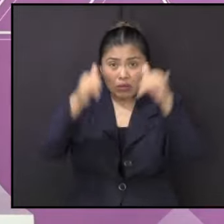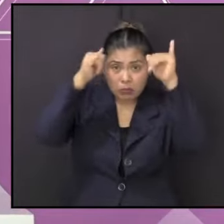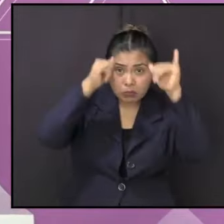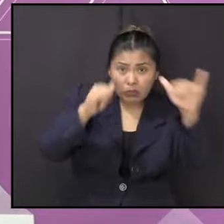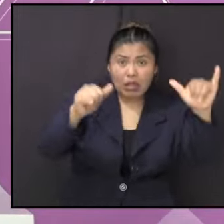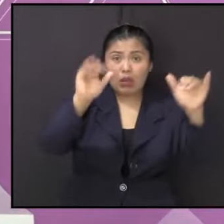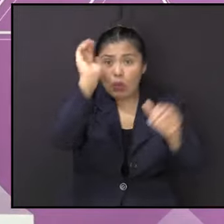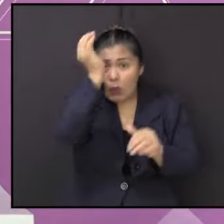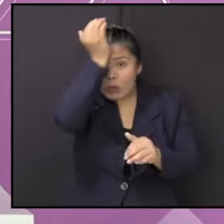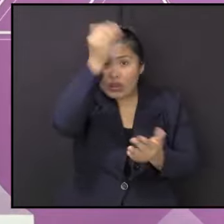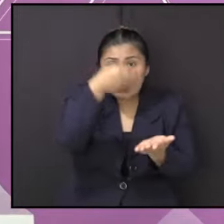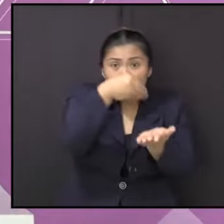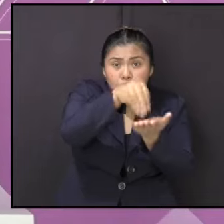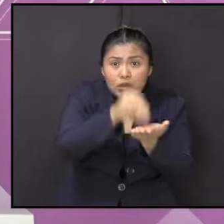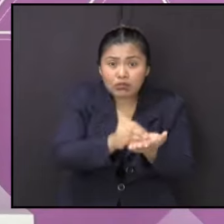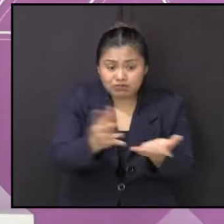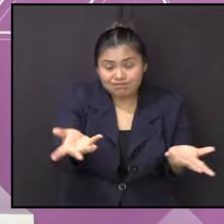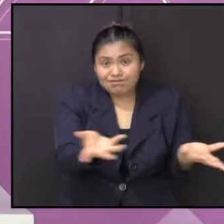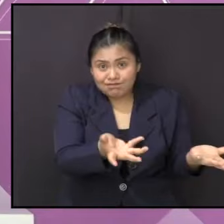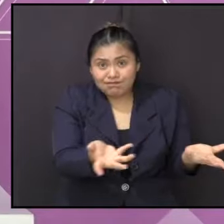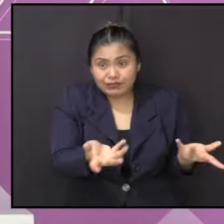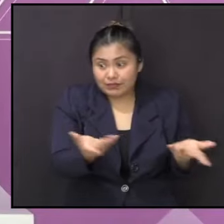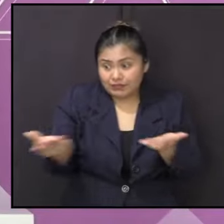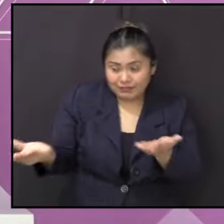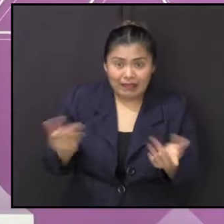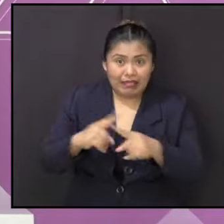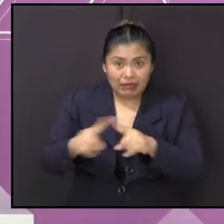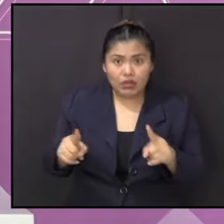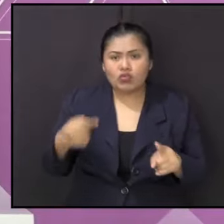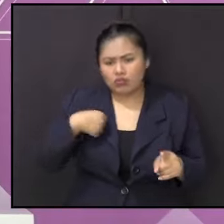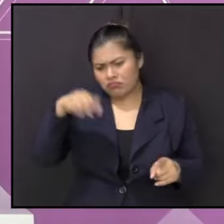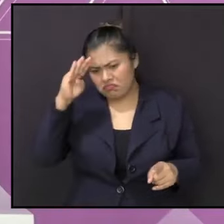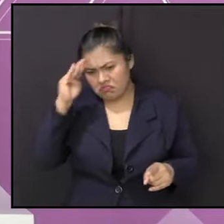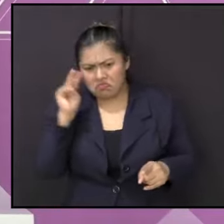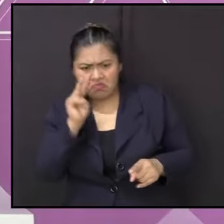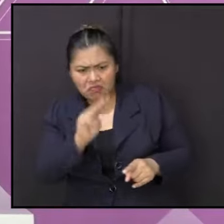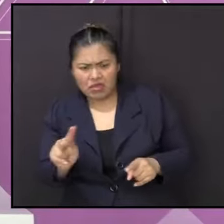rural, he visto que hay tierras suficientes, yo le llamo